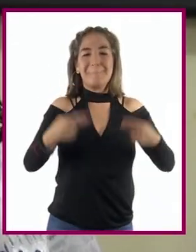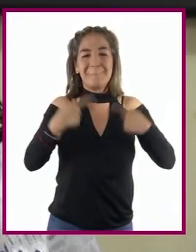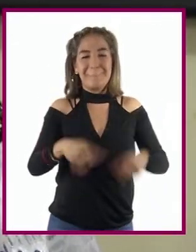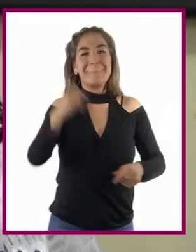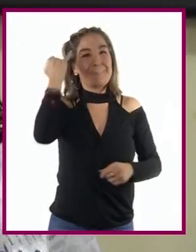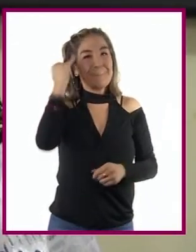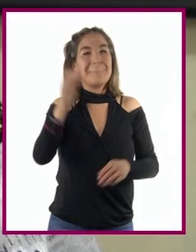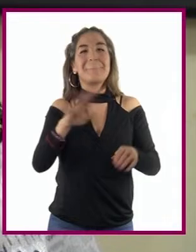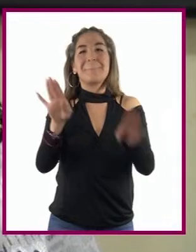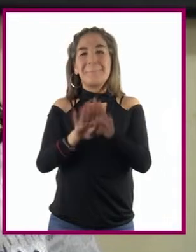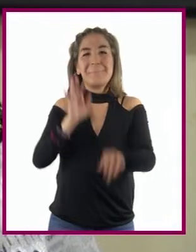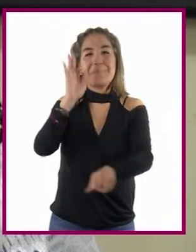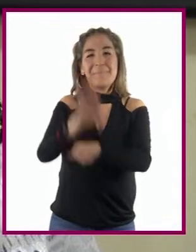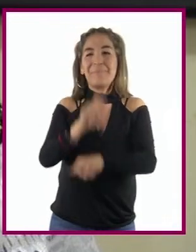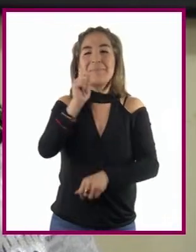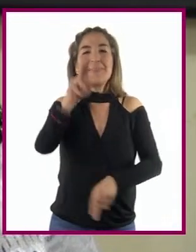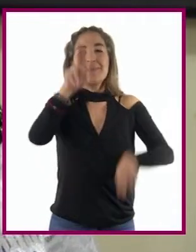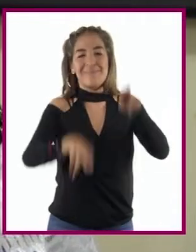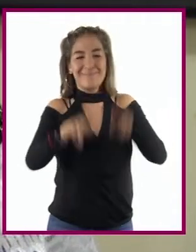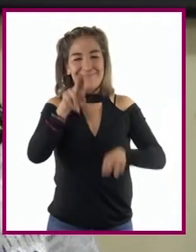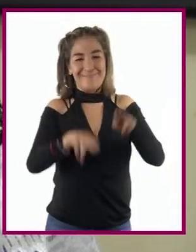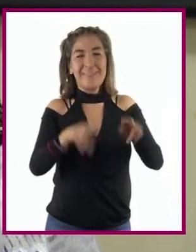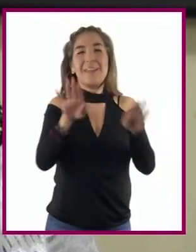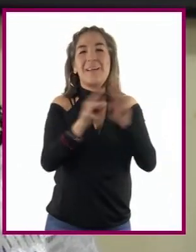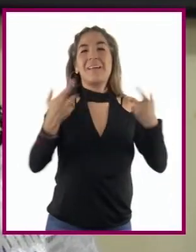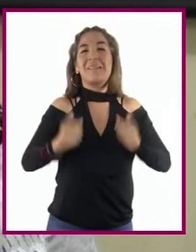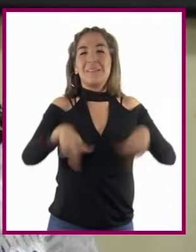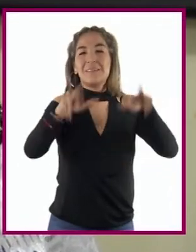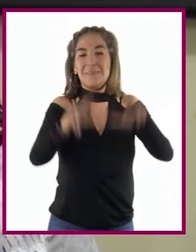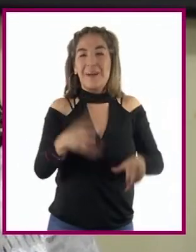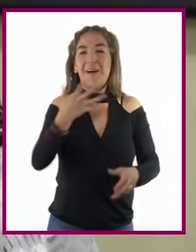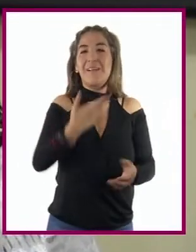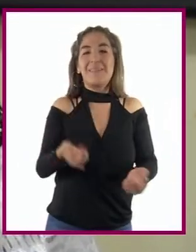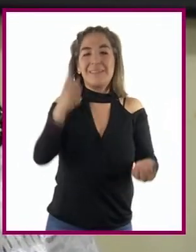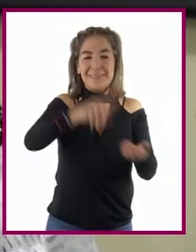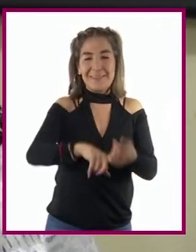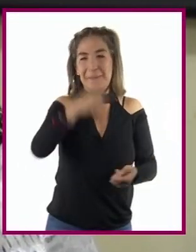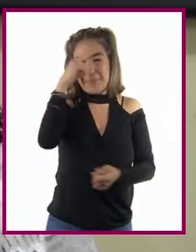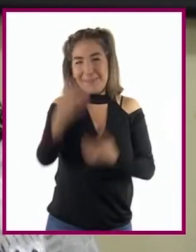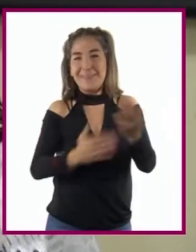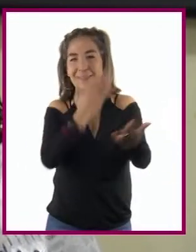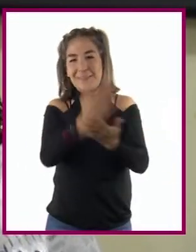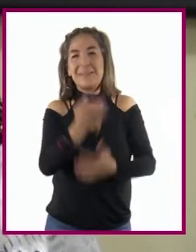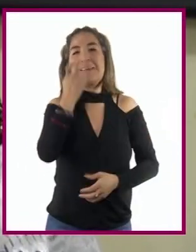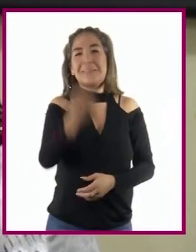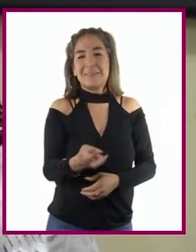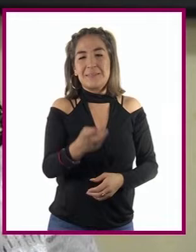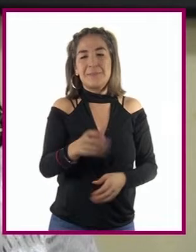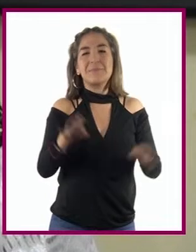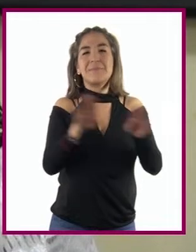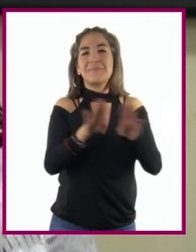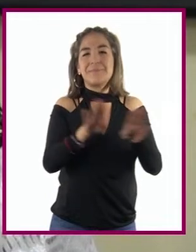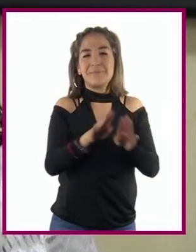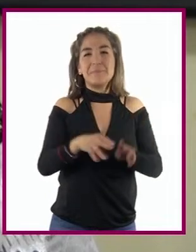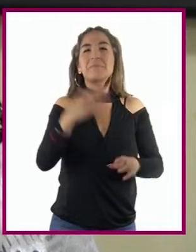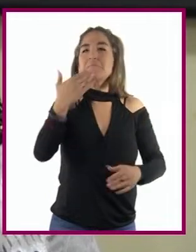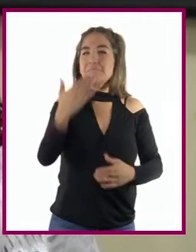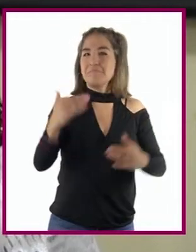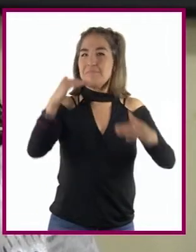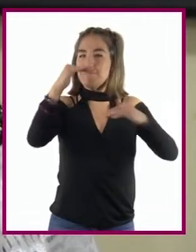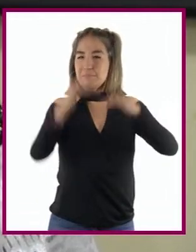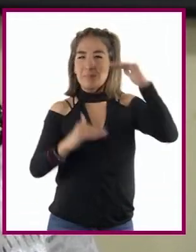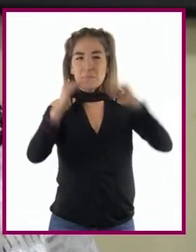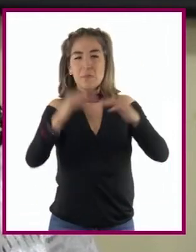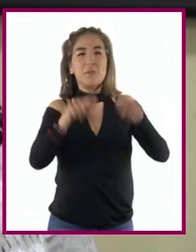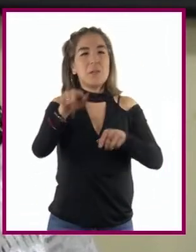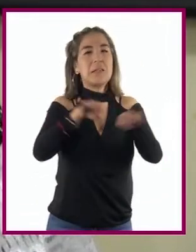indígenas partiendo del nivel de subrepresentación que existe con el propósito de conseguir una representación equilibrada de